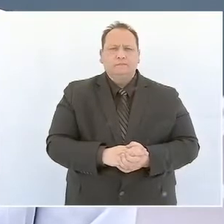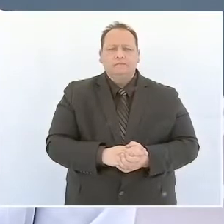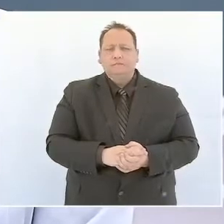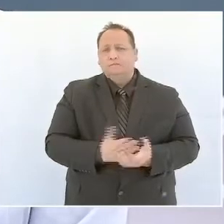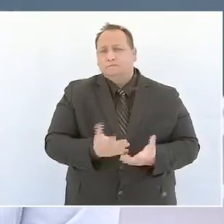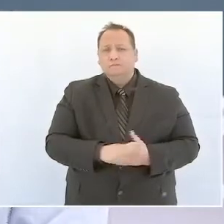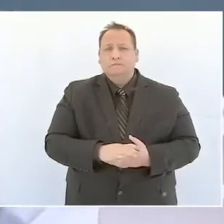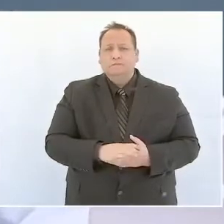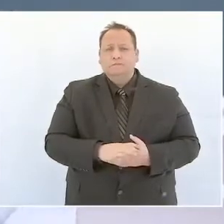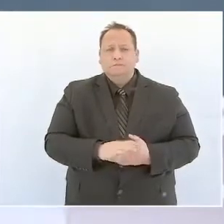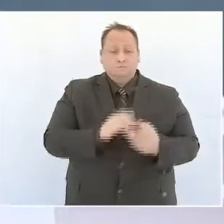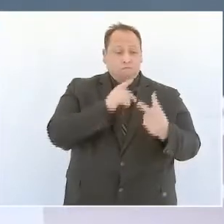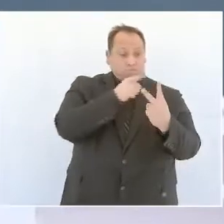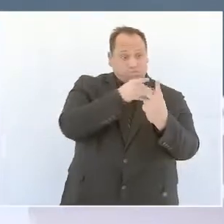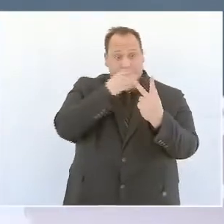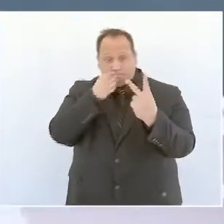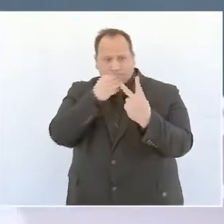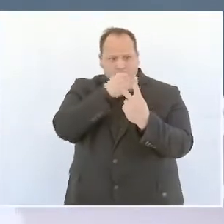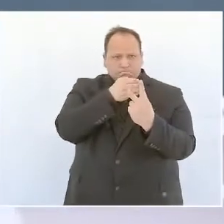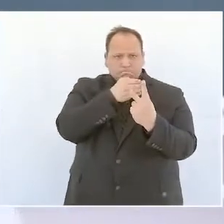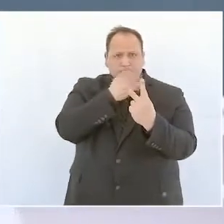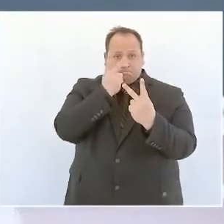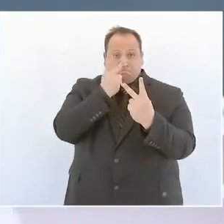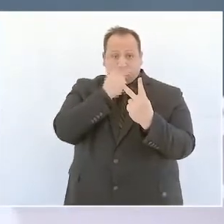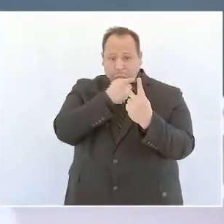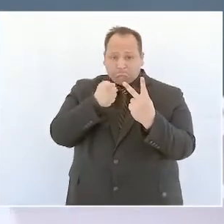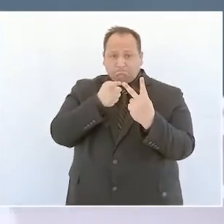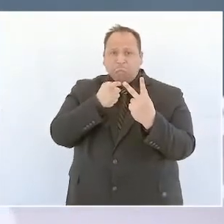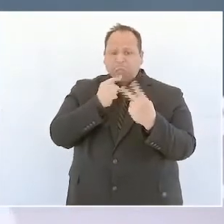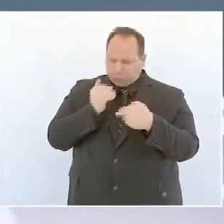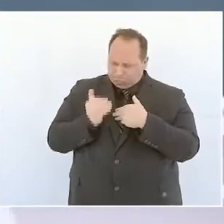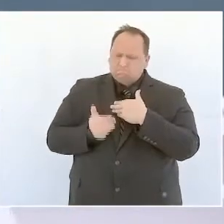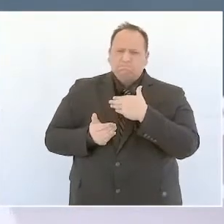En los dos propósitos vamos avanzando.